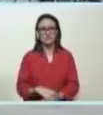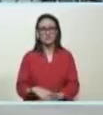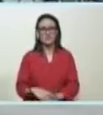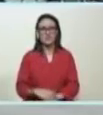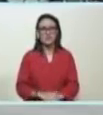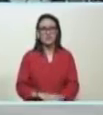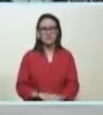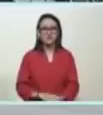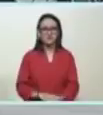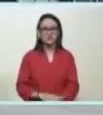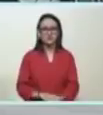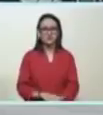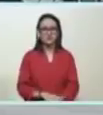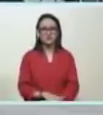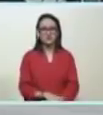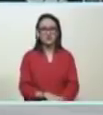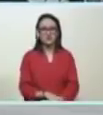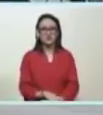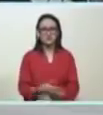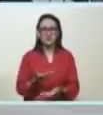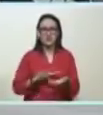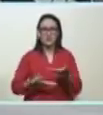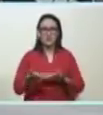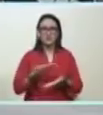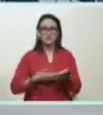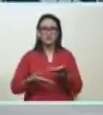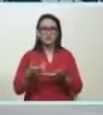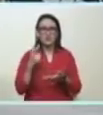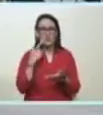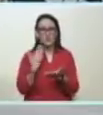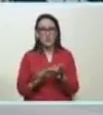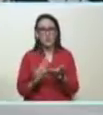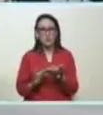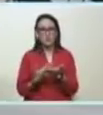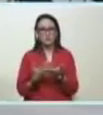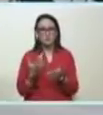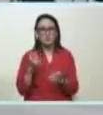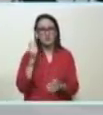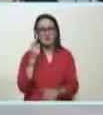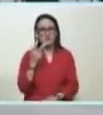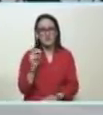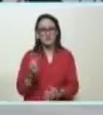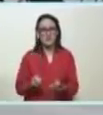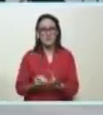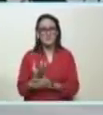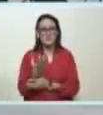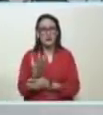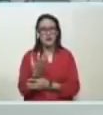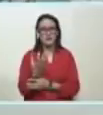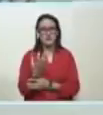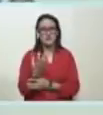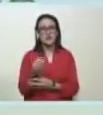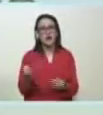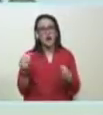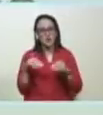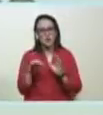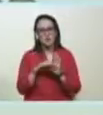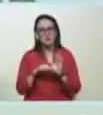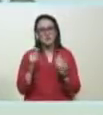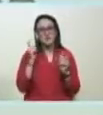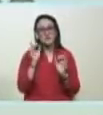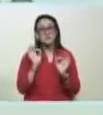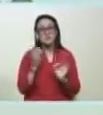Y se estableció una negociación y se propuso la fecha del 20 de mayo y se acordó la fecha del 20 de